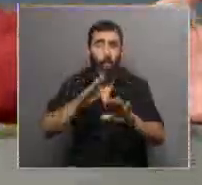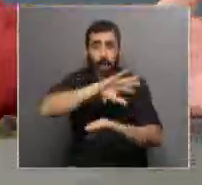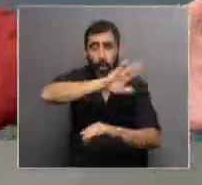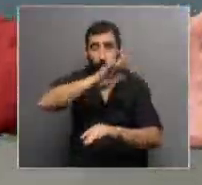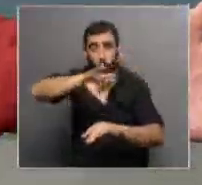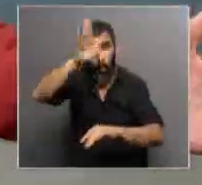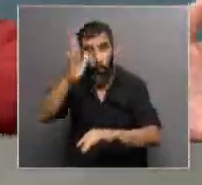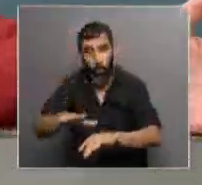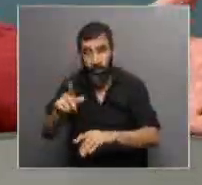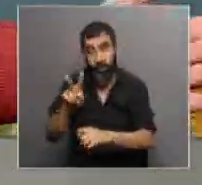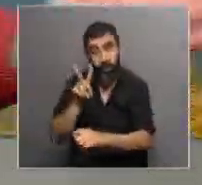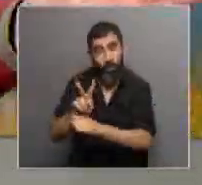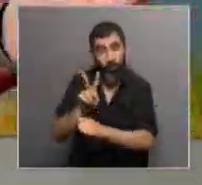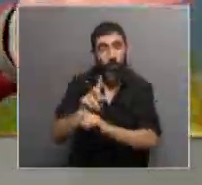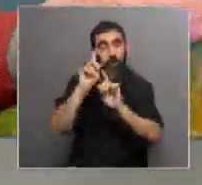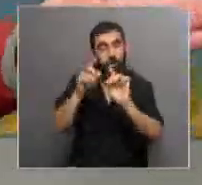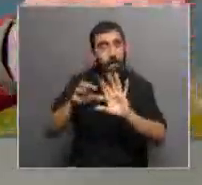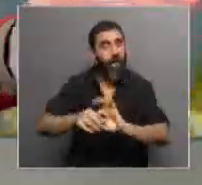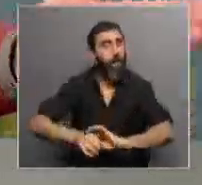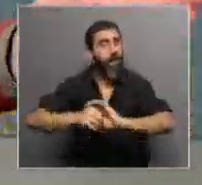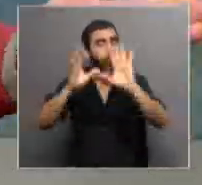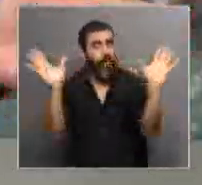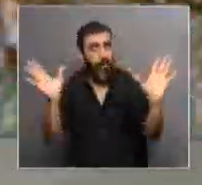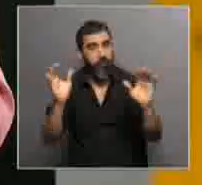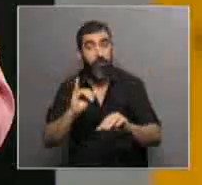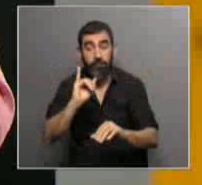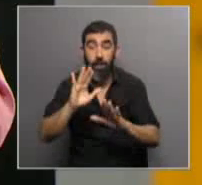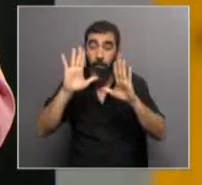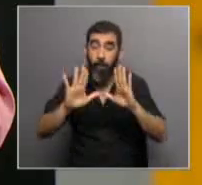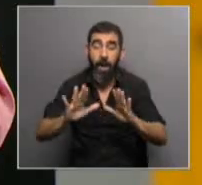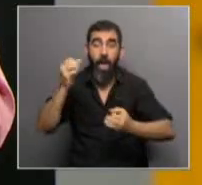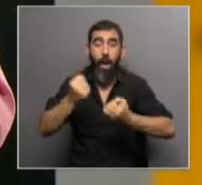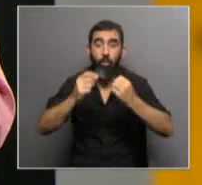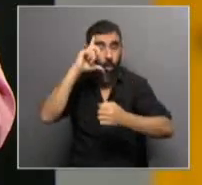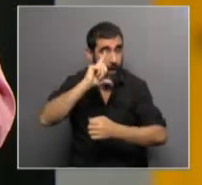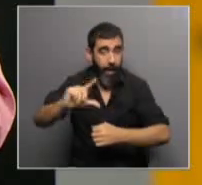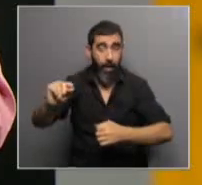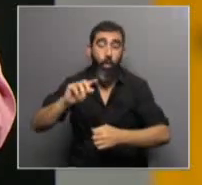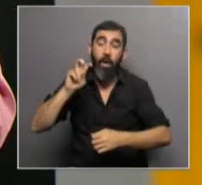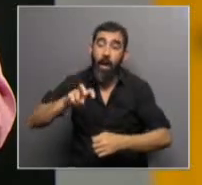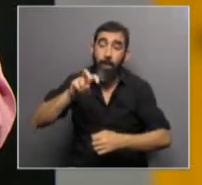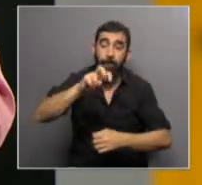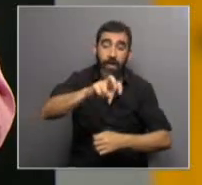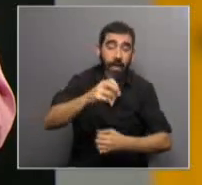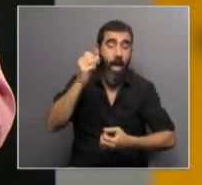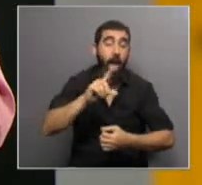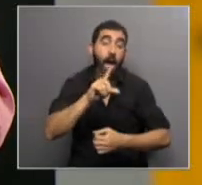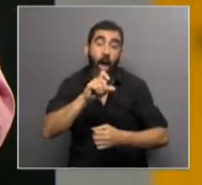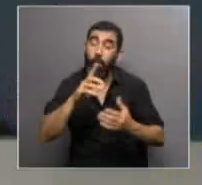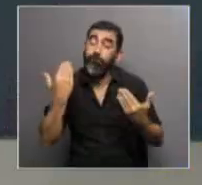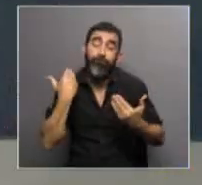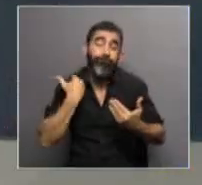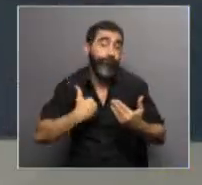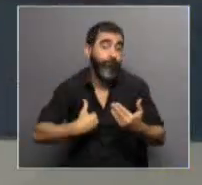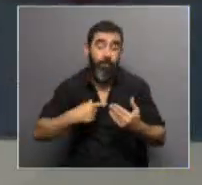no que es la que nos defiende espacio de libertad dice que para el auto lejos y caminar cuatro cuadras para llegar al agua bueno será